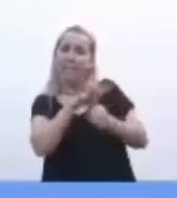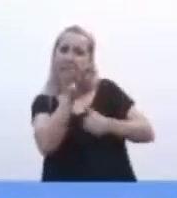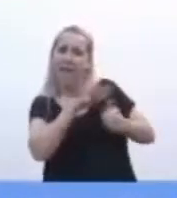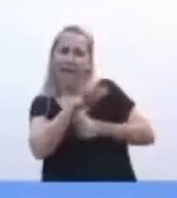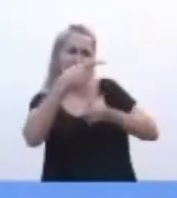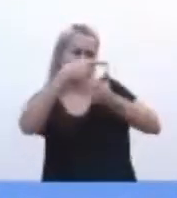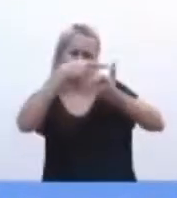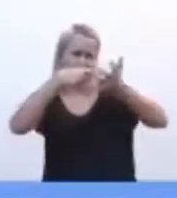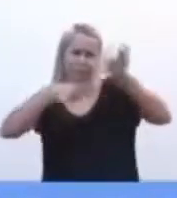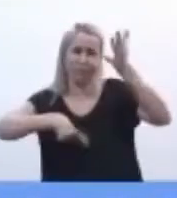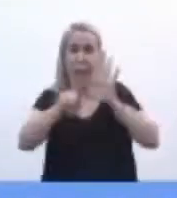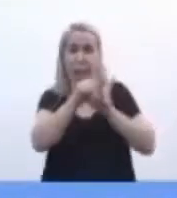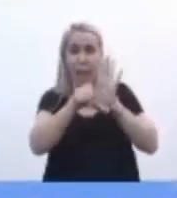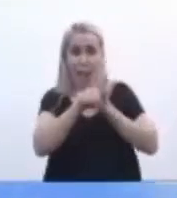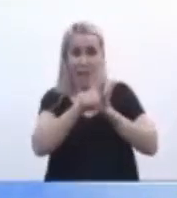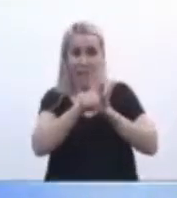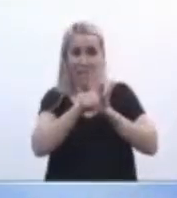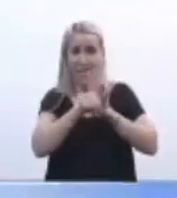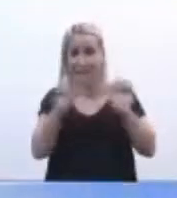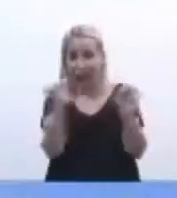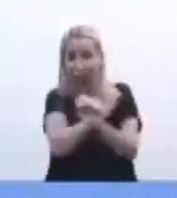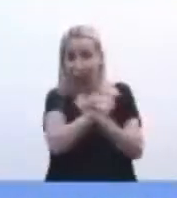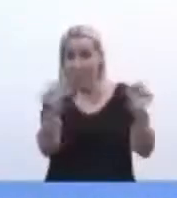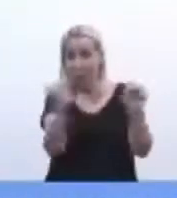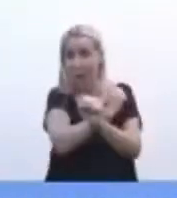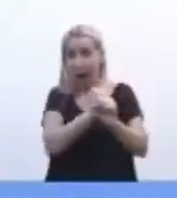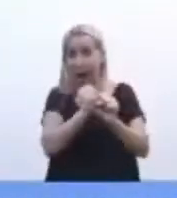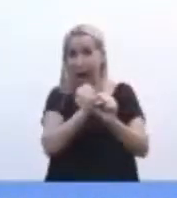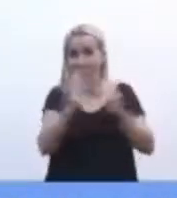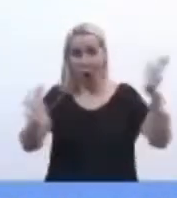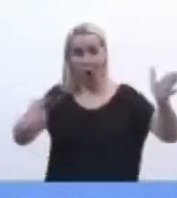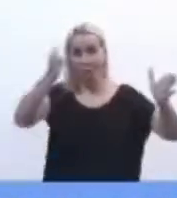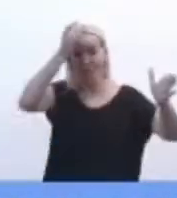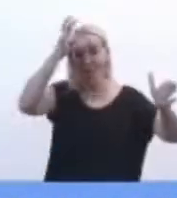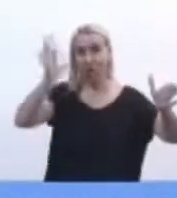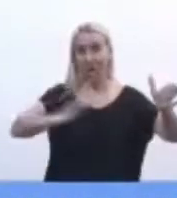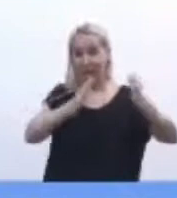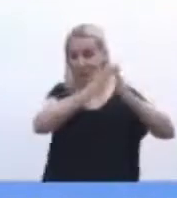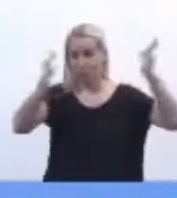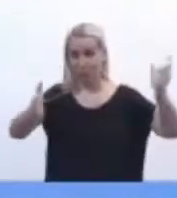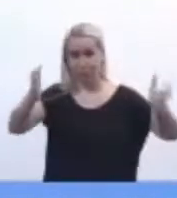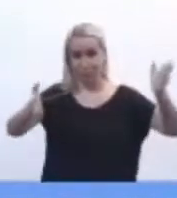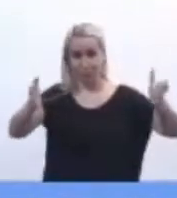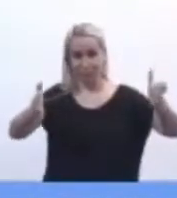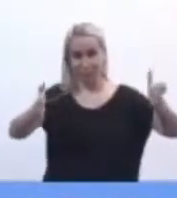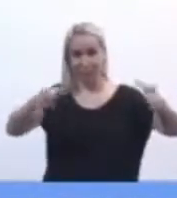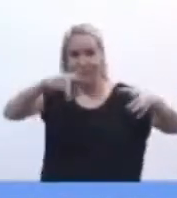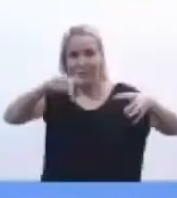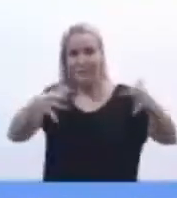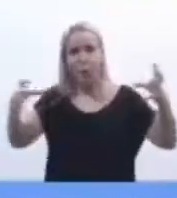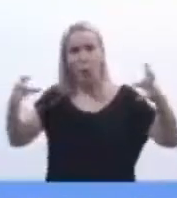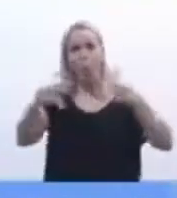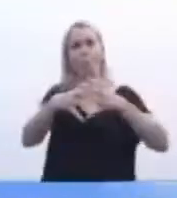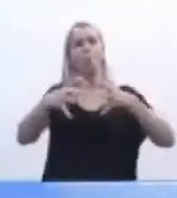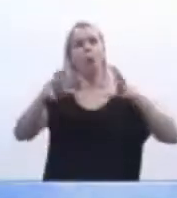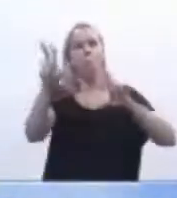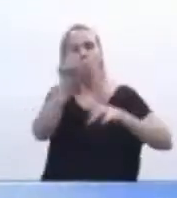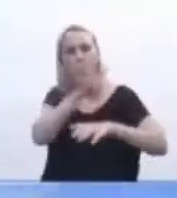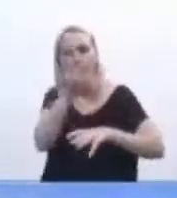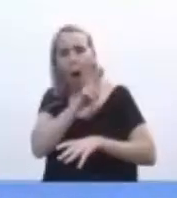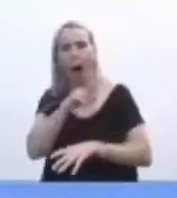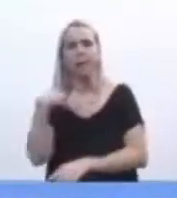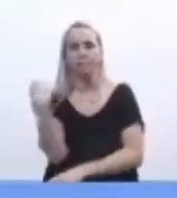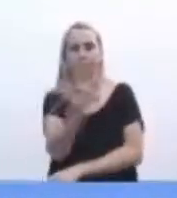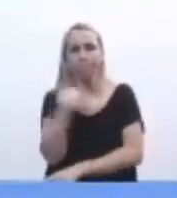leyes que se sancionaron en esos 12 años y medio un movimiento de mujeres del que